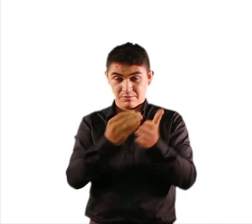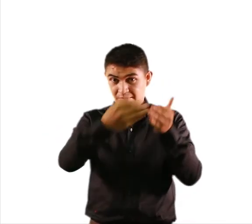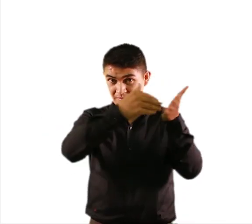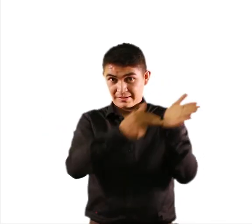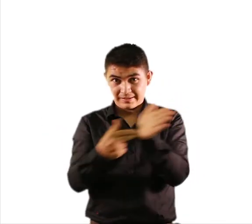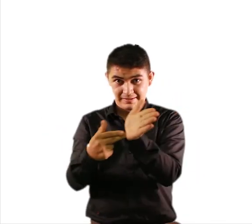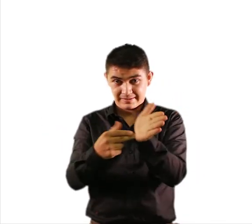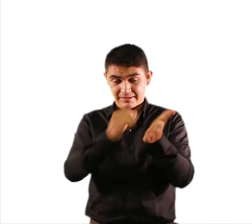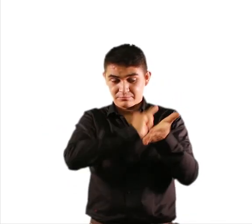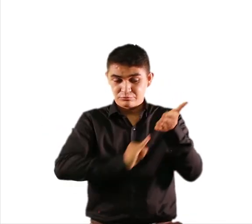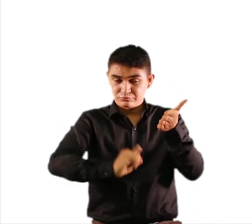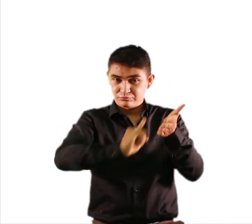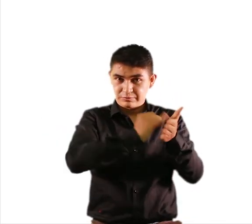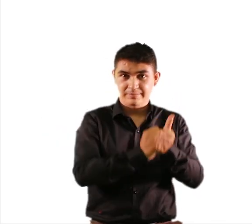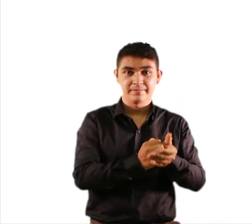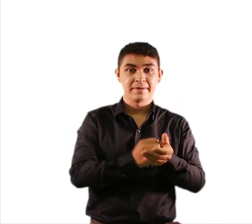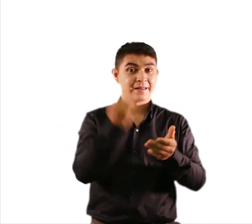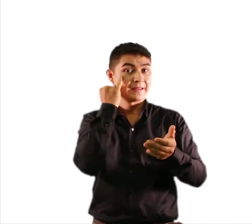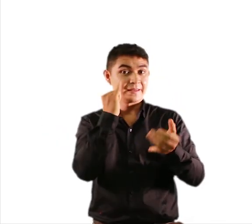los catetos